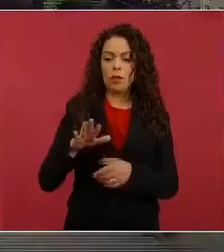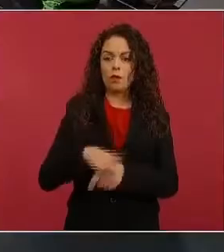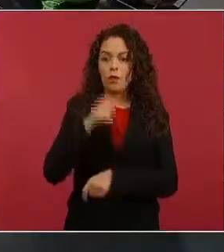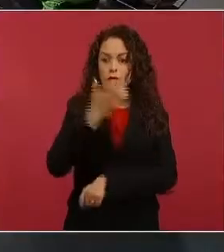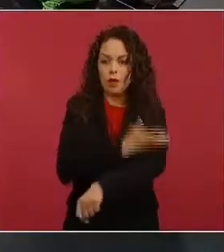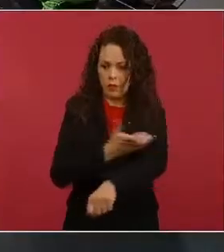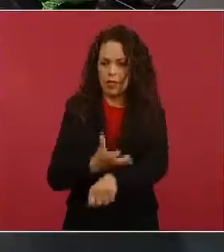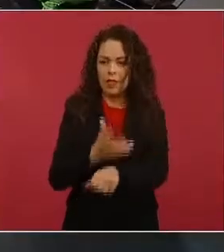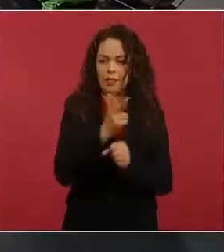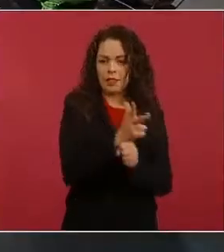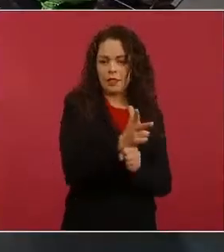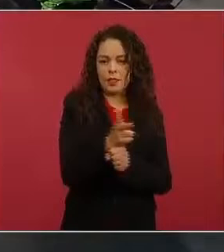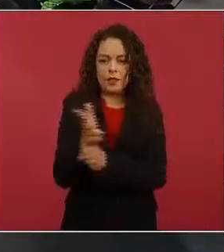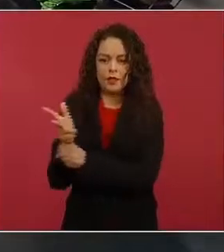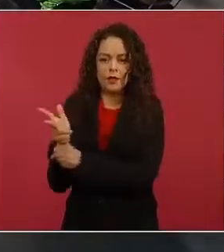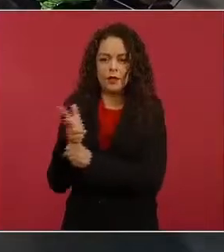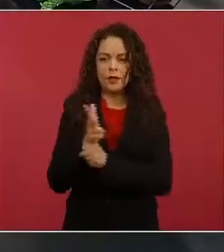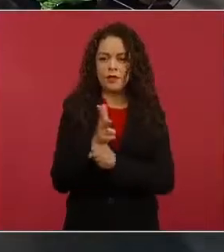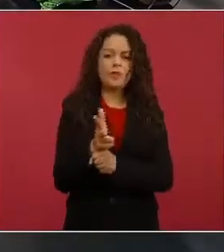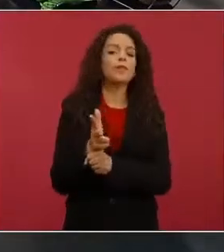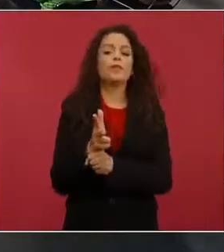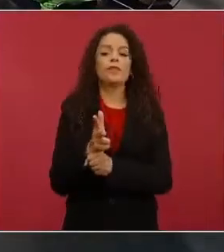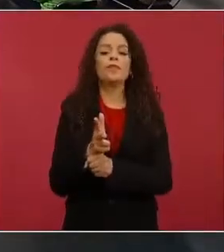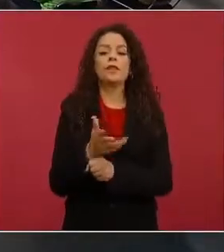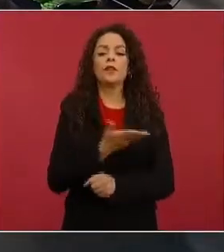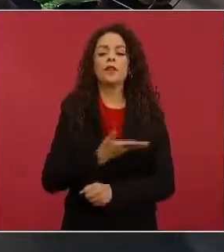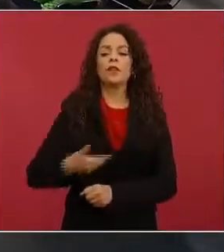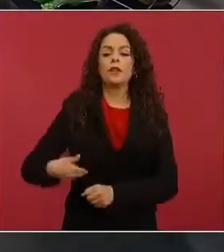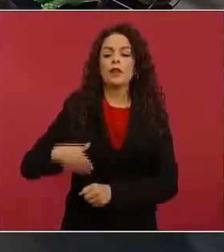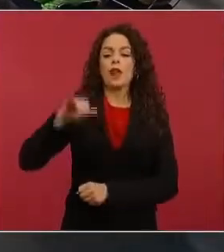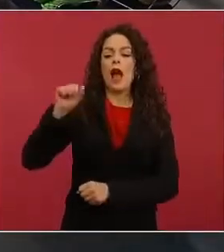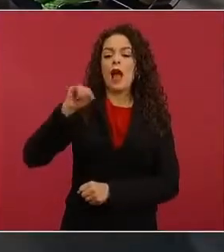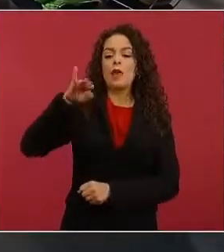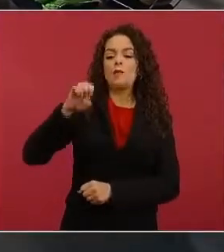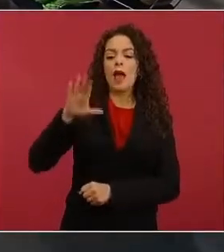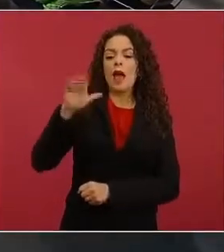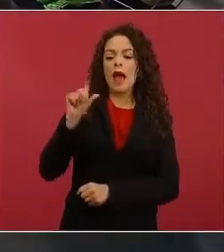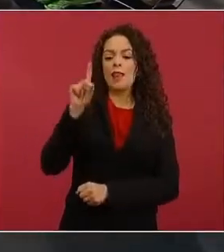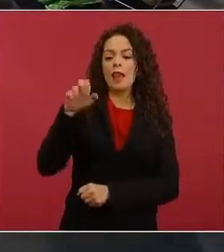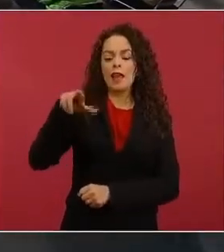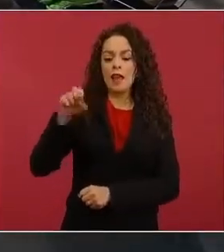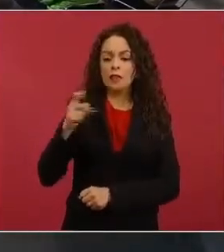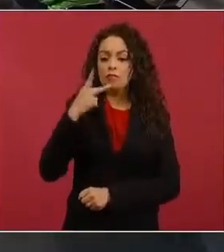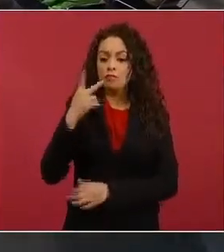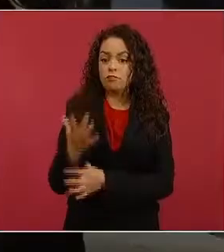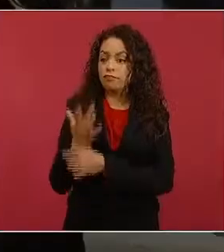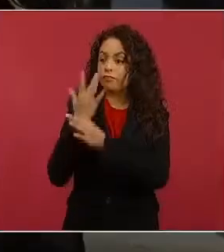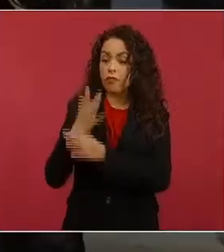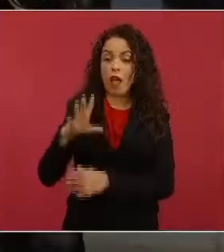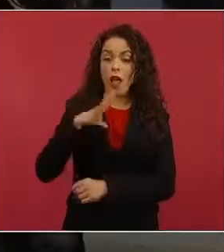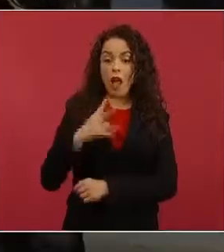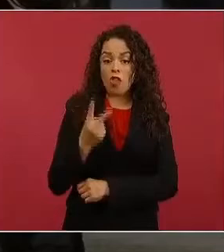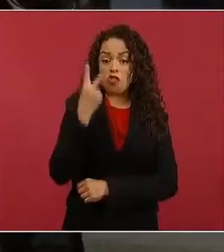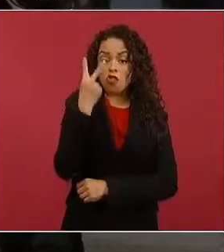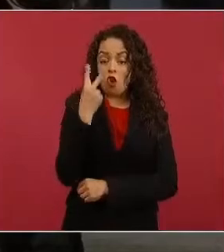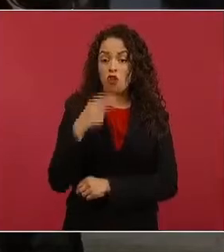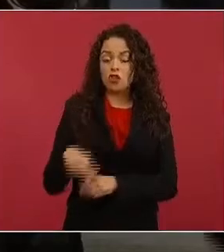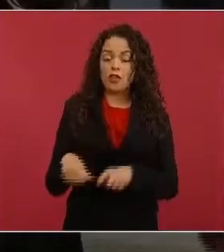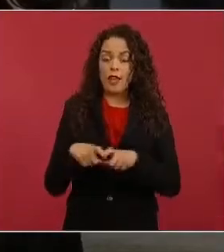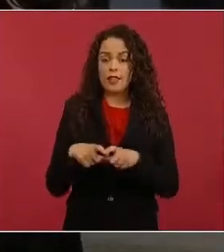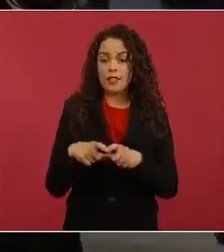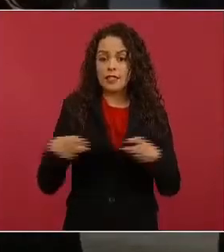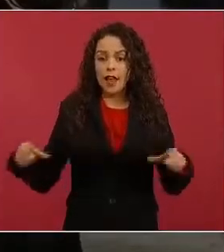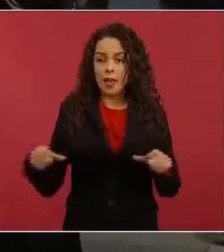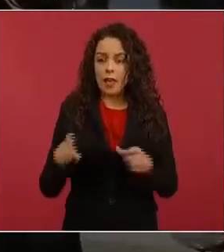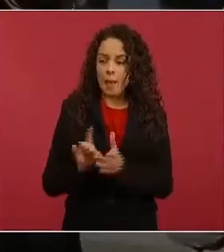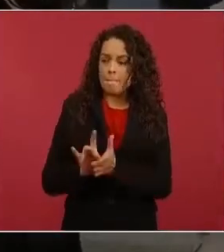cámaras. Presidente, el doctor Jaime Cárdenas Gracia cumplió su palabra y aquí están los dos cheques con el depósito del dinero que